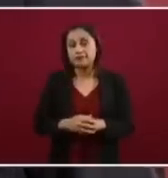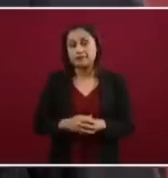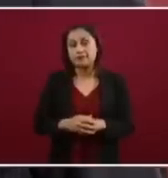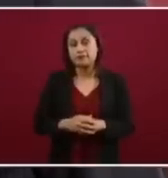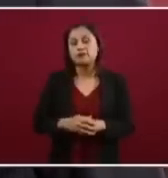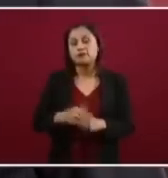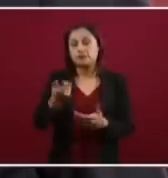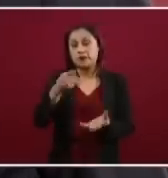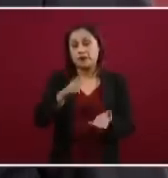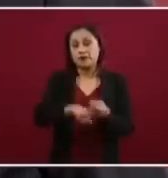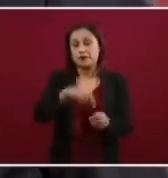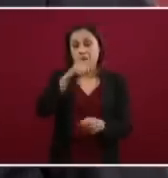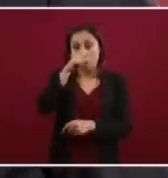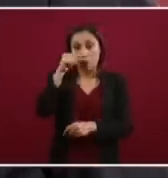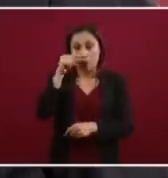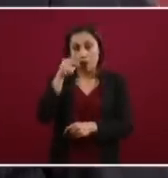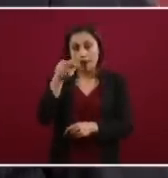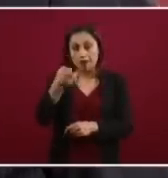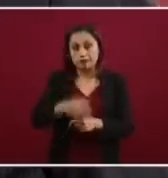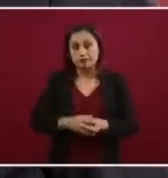Juárez.